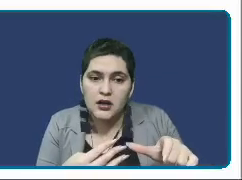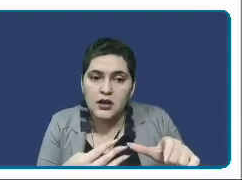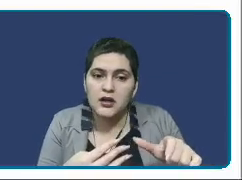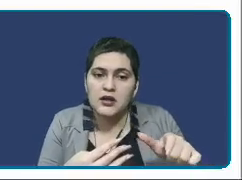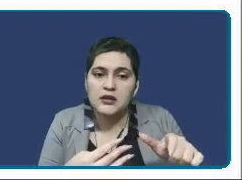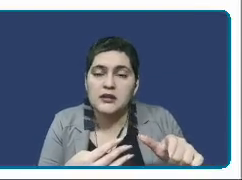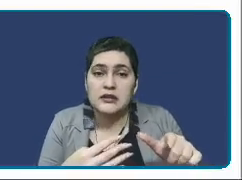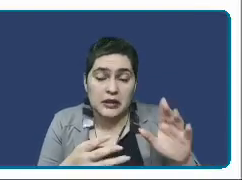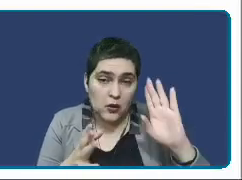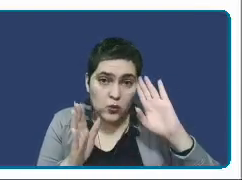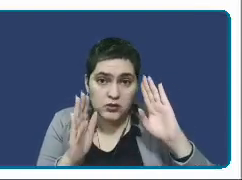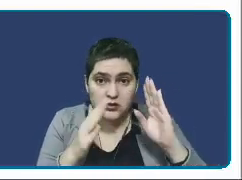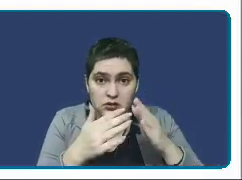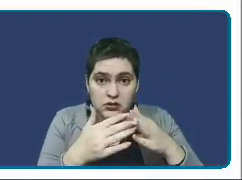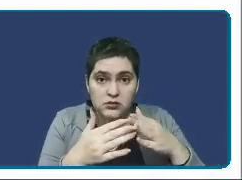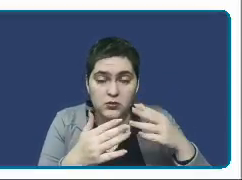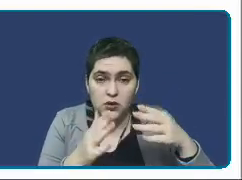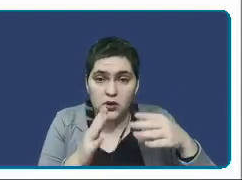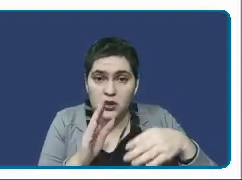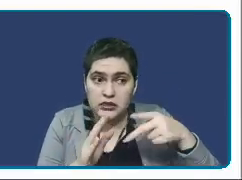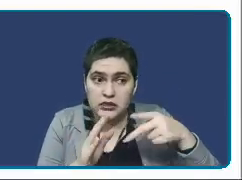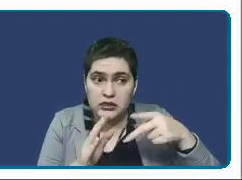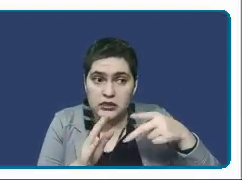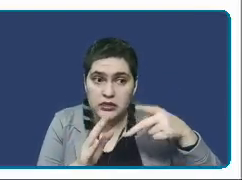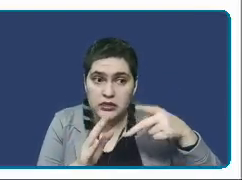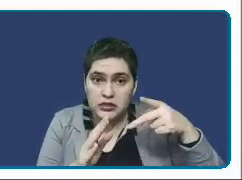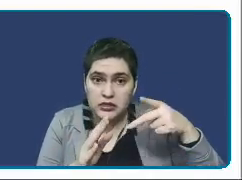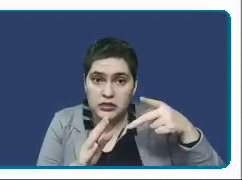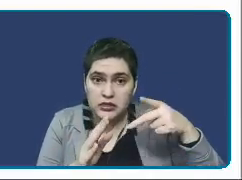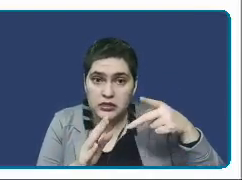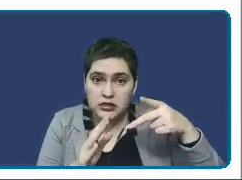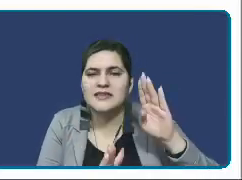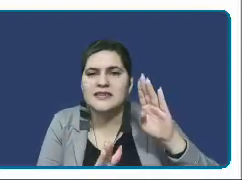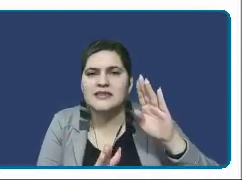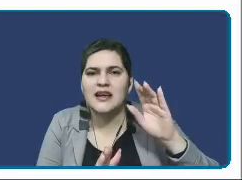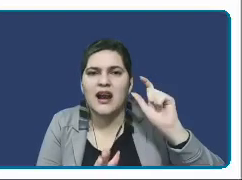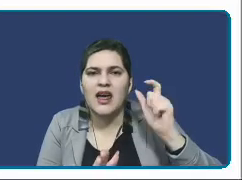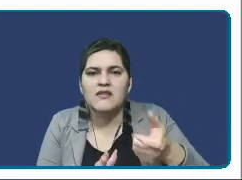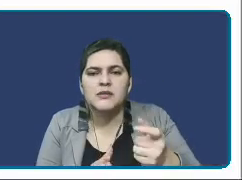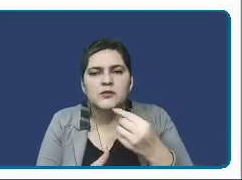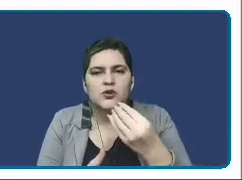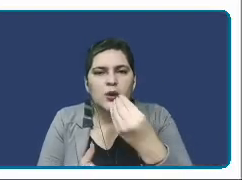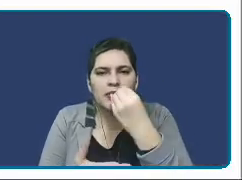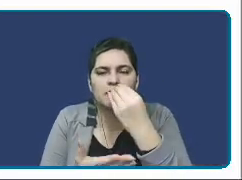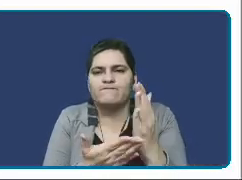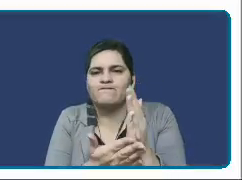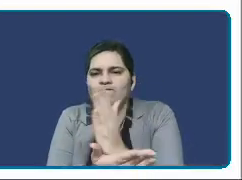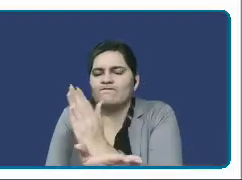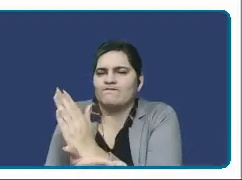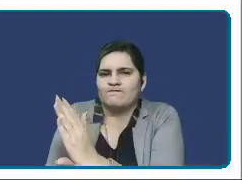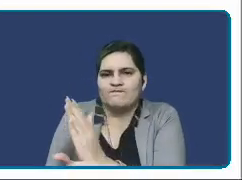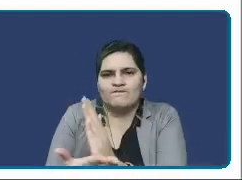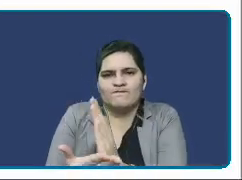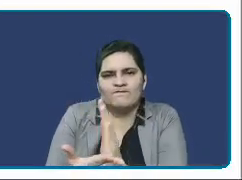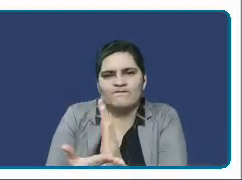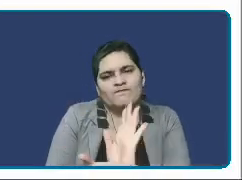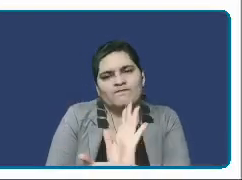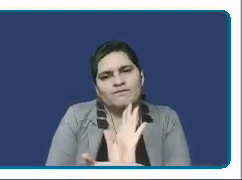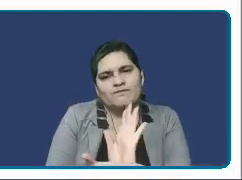veces más frecuentemente en personas con autismo es la selectividad. Y esto puede ser que yo